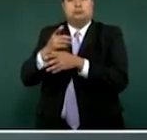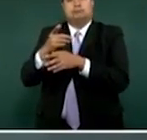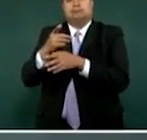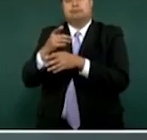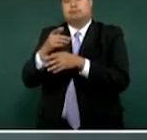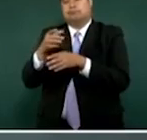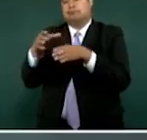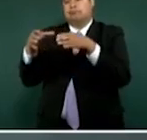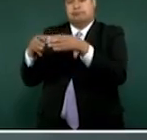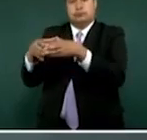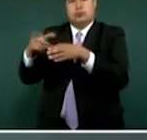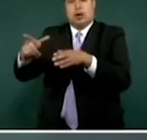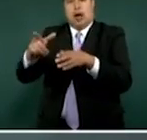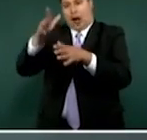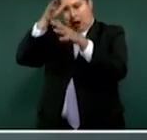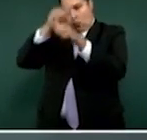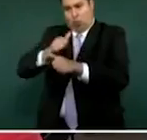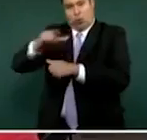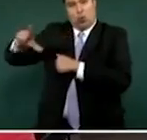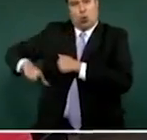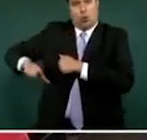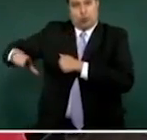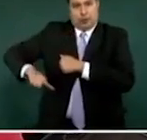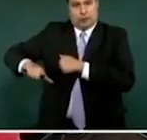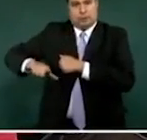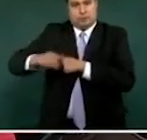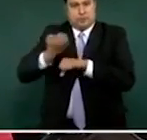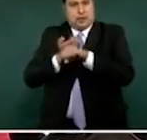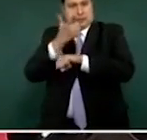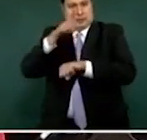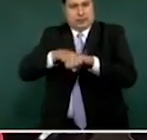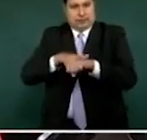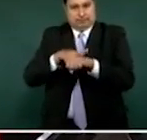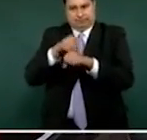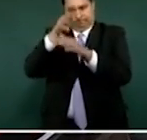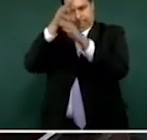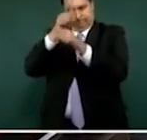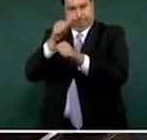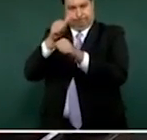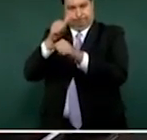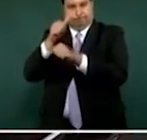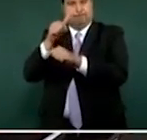Llegamos a un acuerdo con el gobierno del estado y